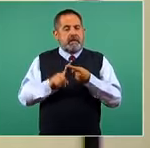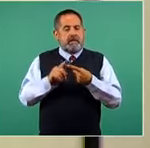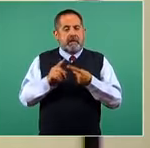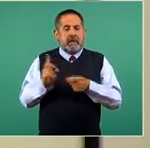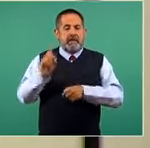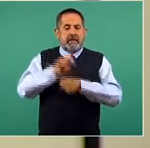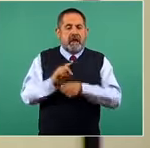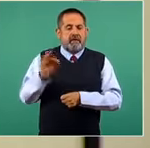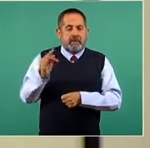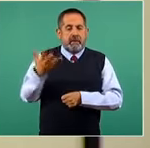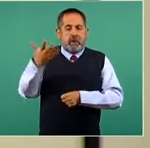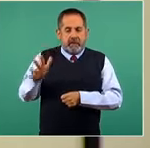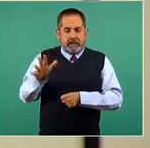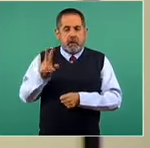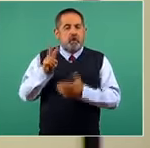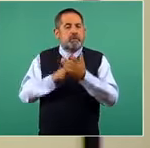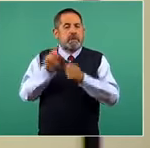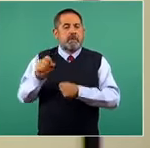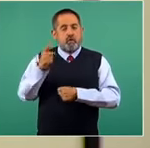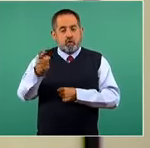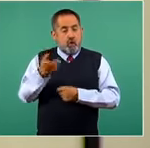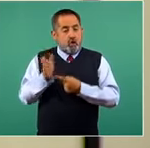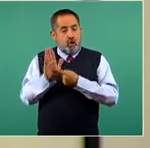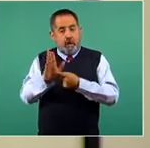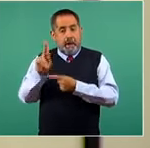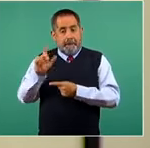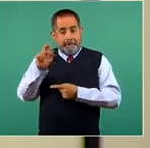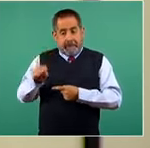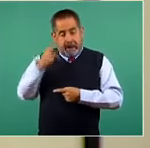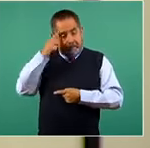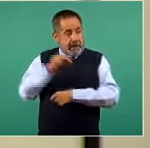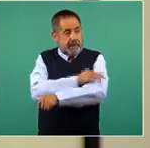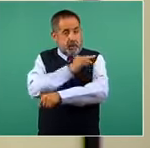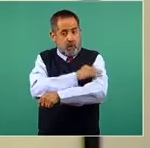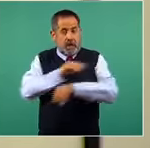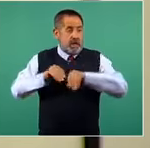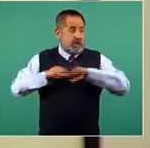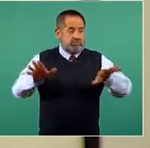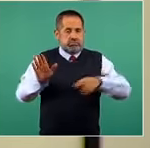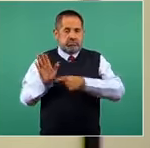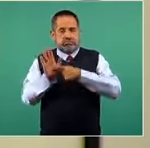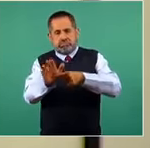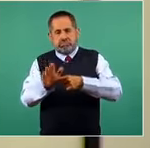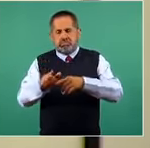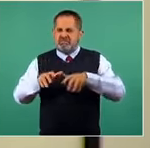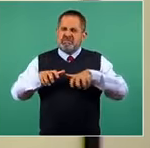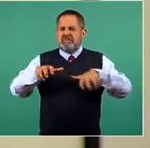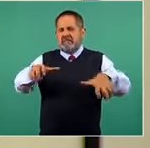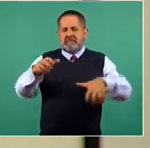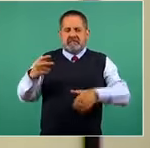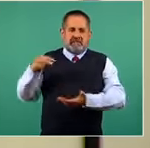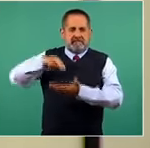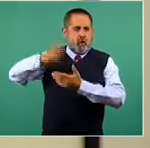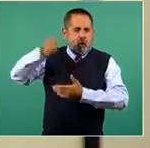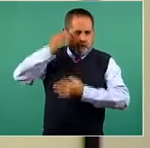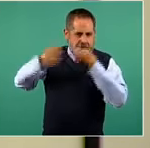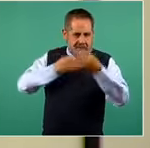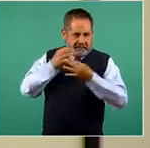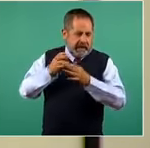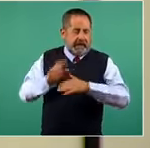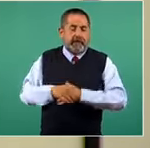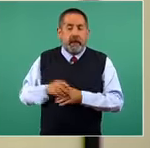10 de febrero de 2021, cuando usted presentó la estrategia de vacunación ante la Academia Mexicana Nacional de Medicina de México. En una